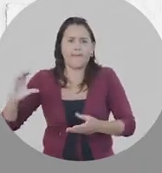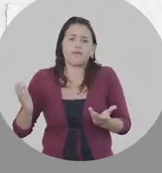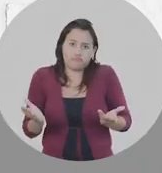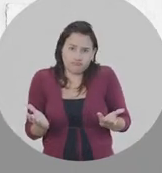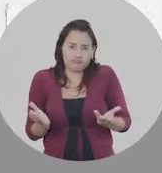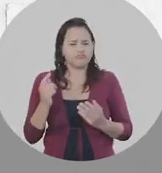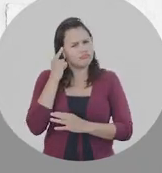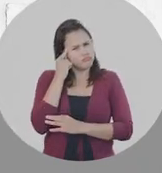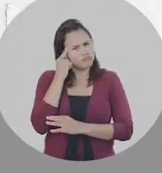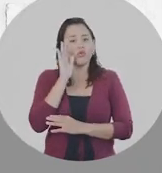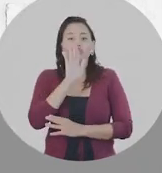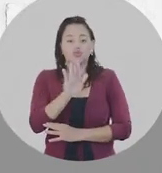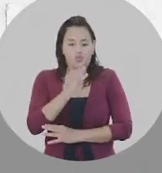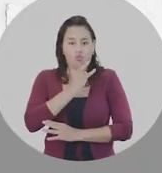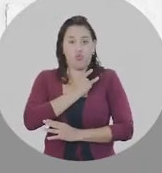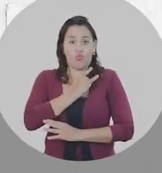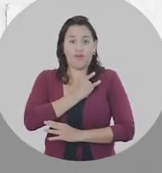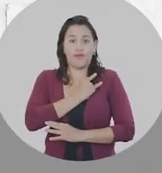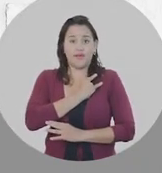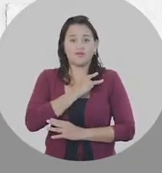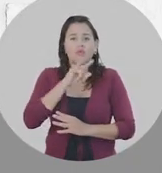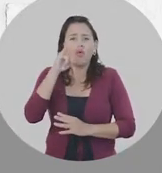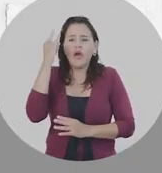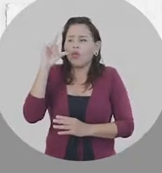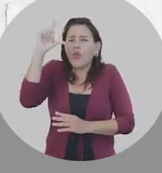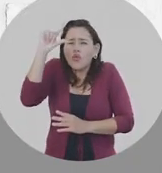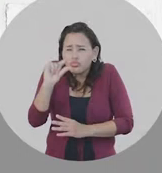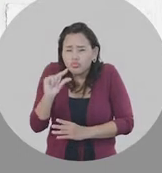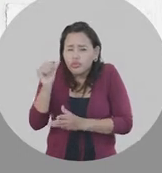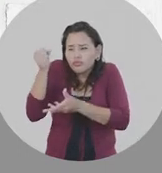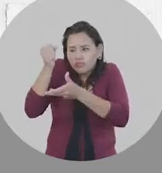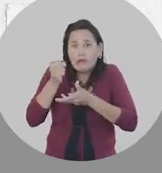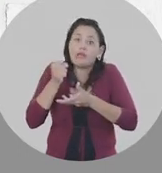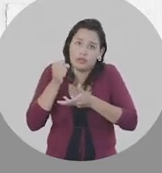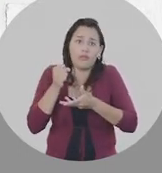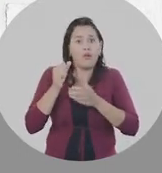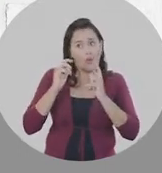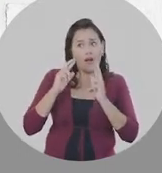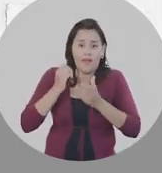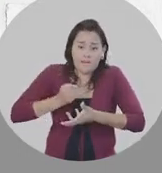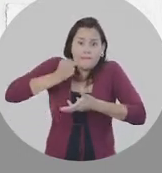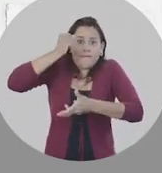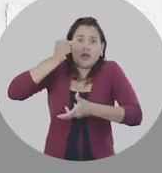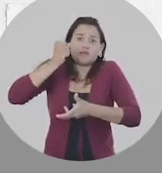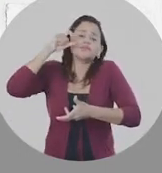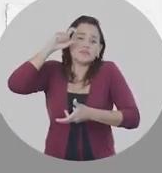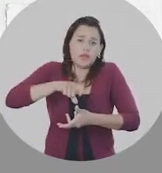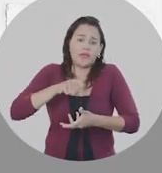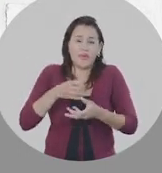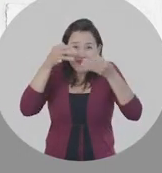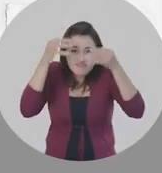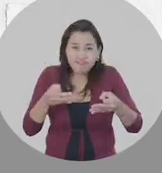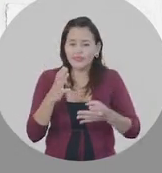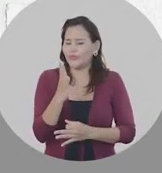acreditadas debería priorizar a las instituciones con menor asignación de recursos. No obstante, en la